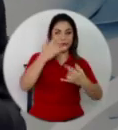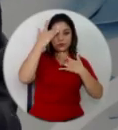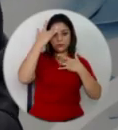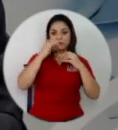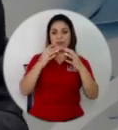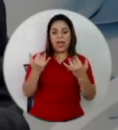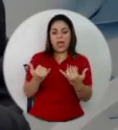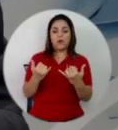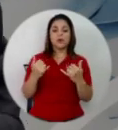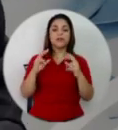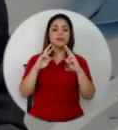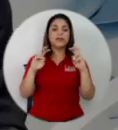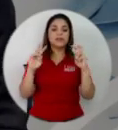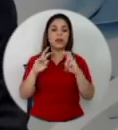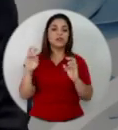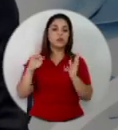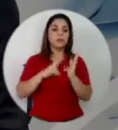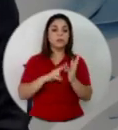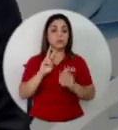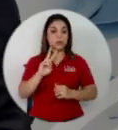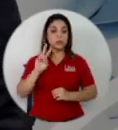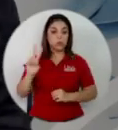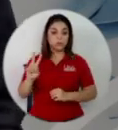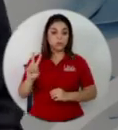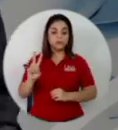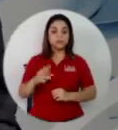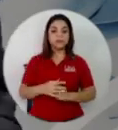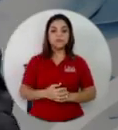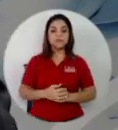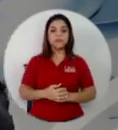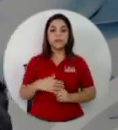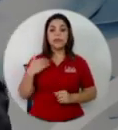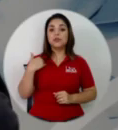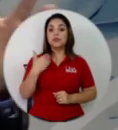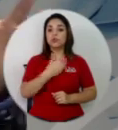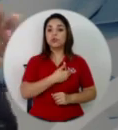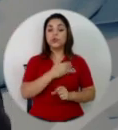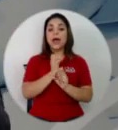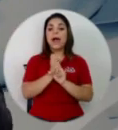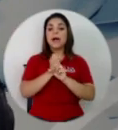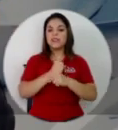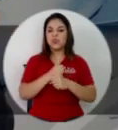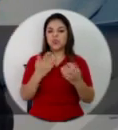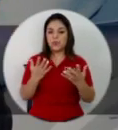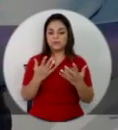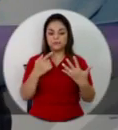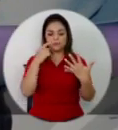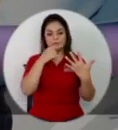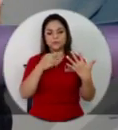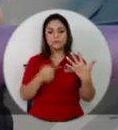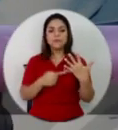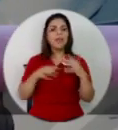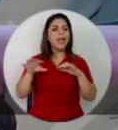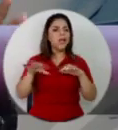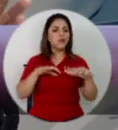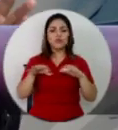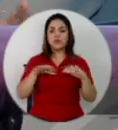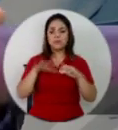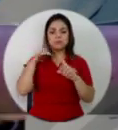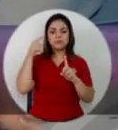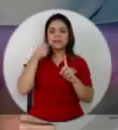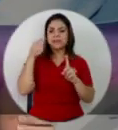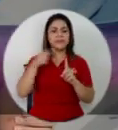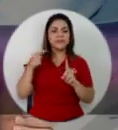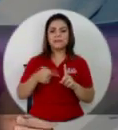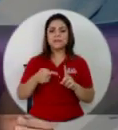la pandemia. Esa revisión se está haciendo ahora en el 2022, y dentro de lo que se está haciendo hay acciones muy concretas de